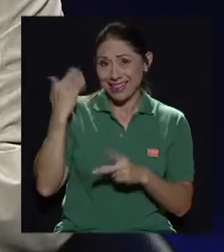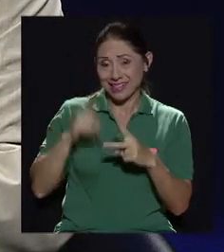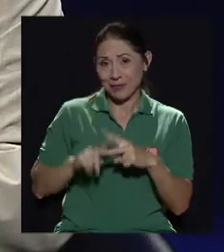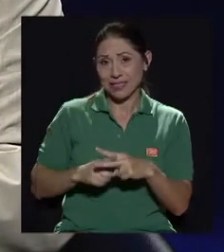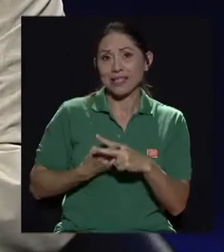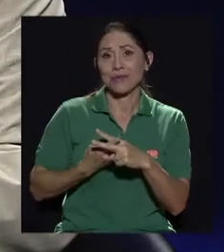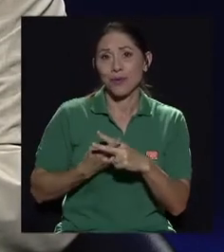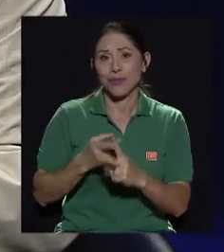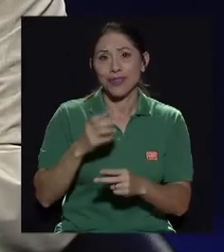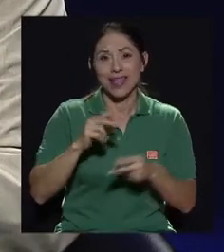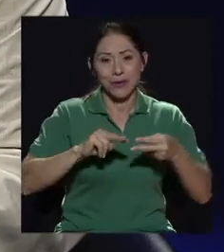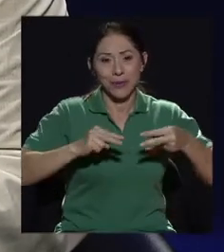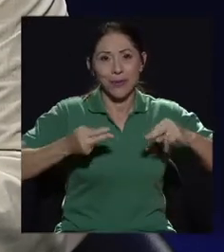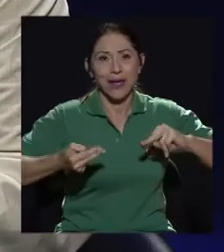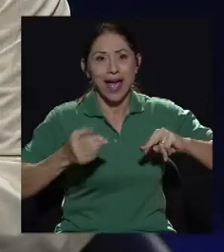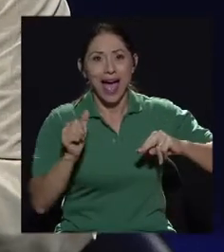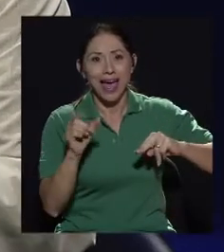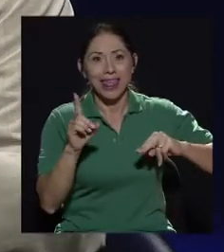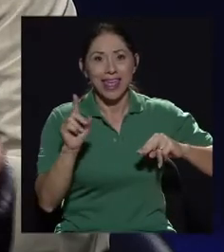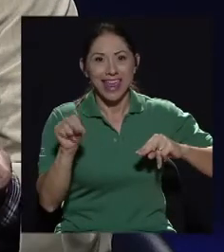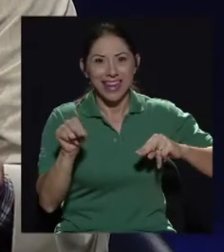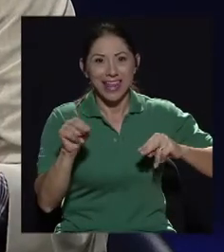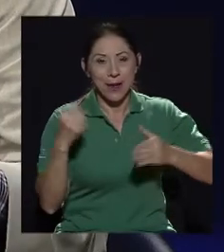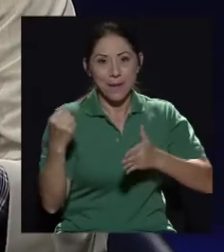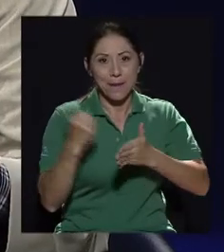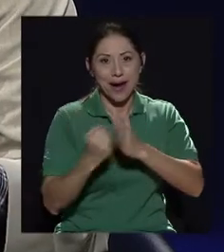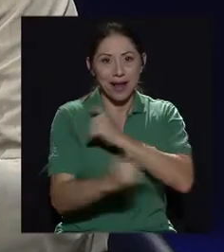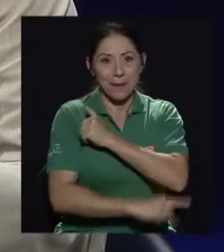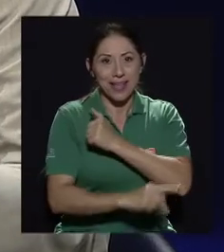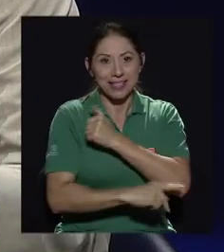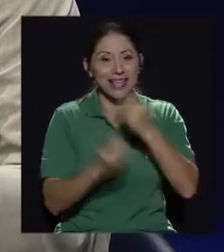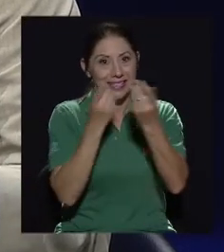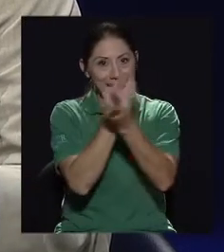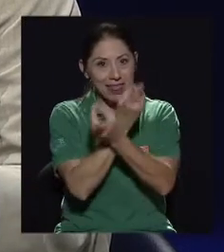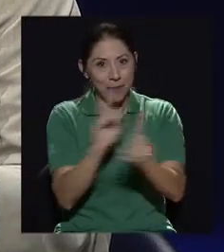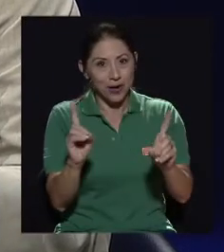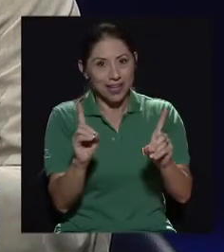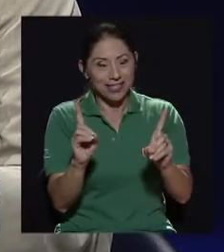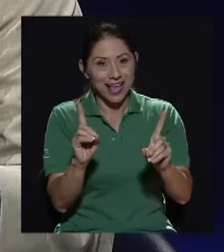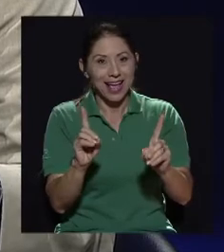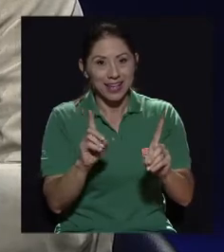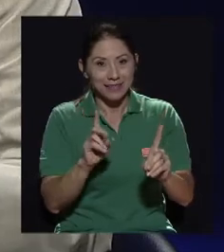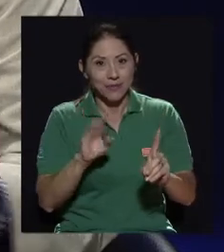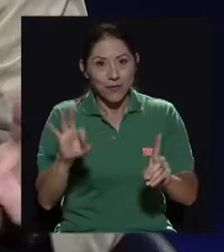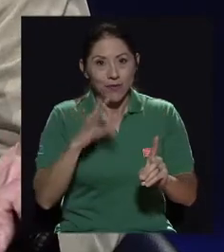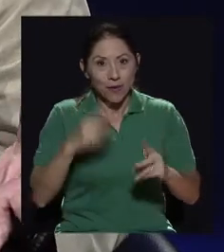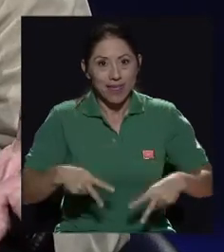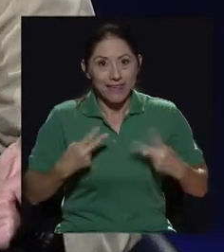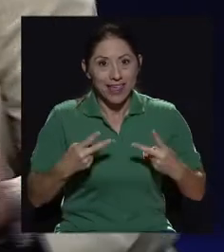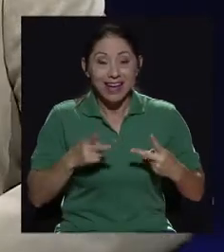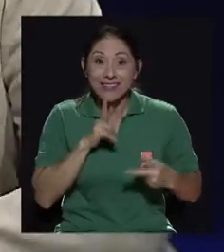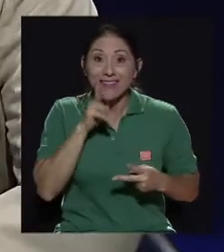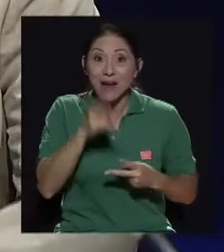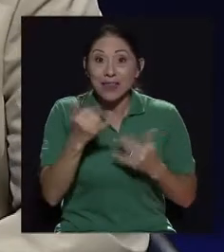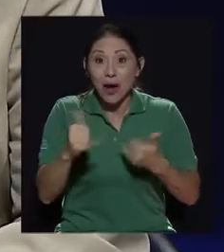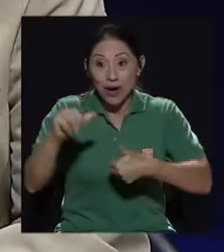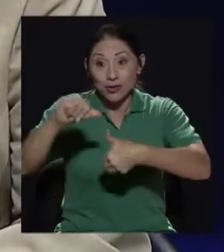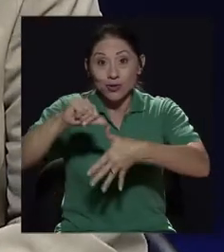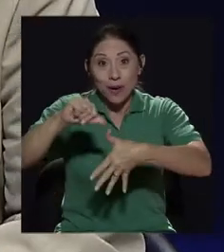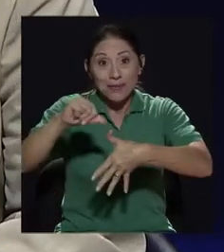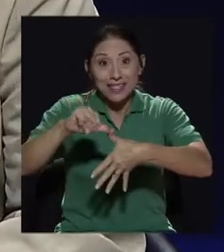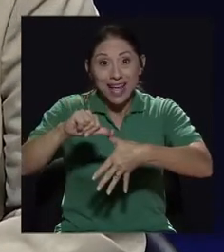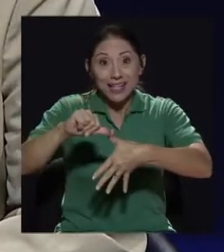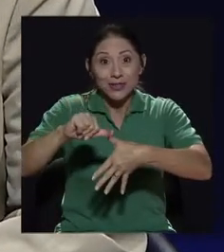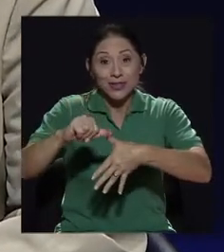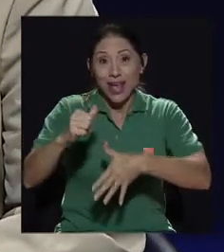decía ansiedad al principio que el adn o la marca país era la democracia como forma de vida realmente a veces ahora me hacen hasta bromas lo ser